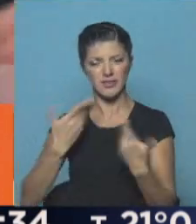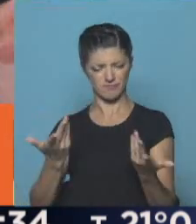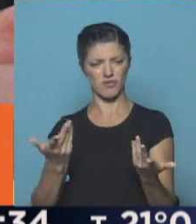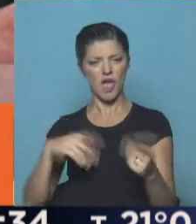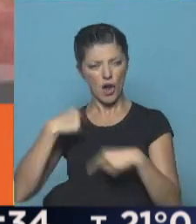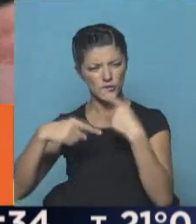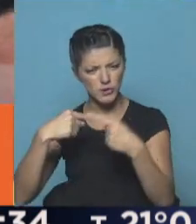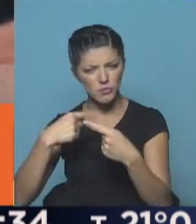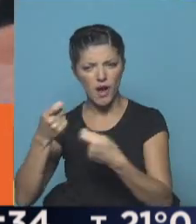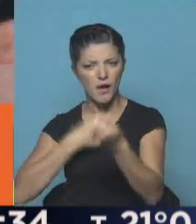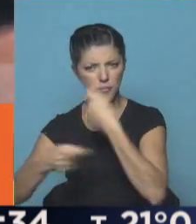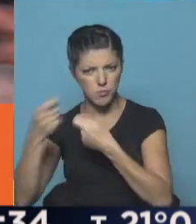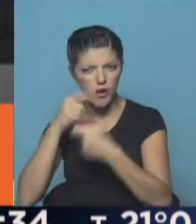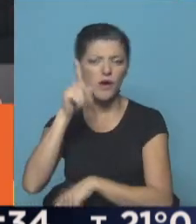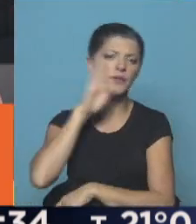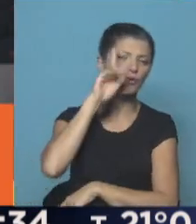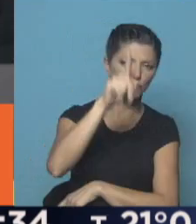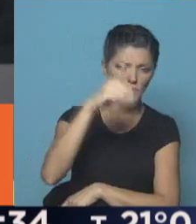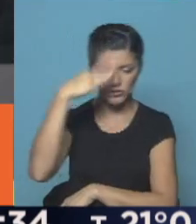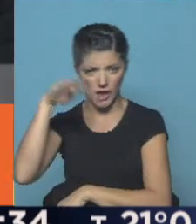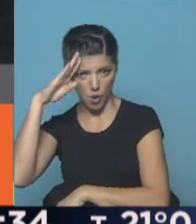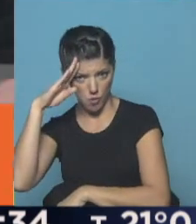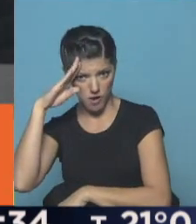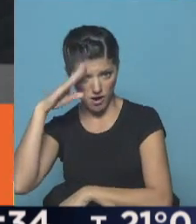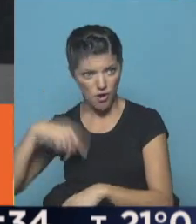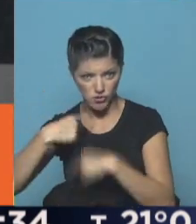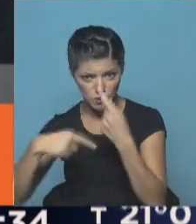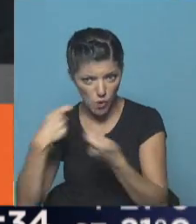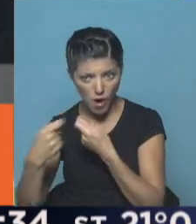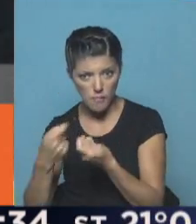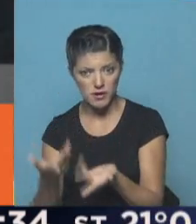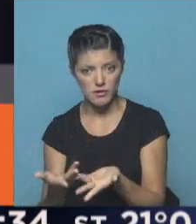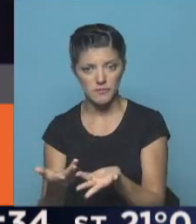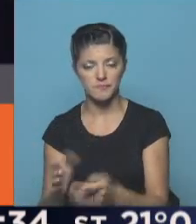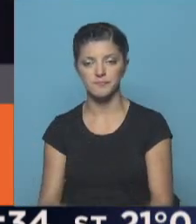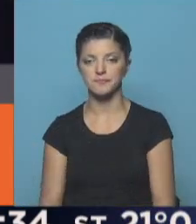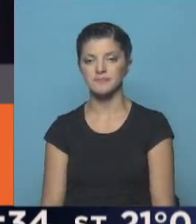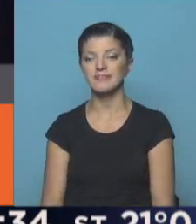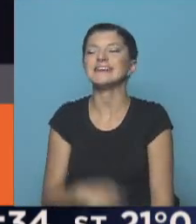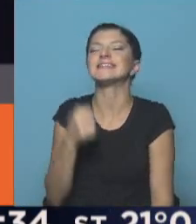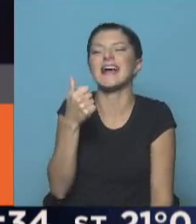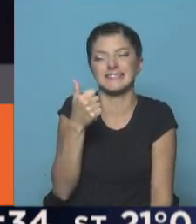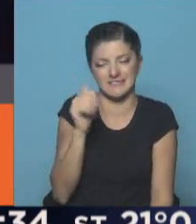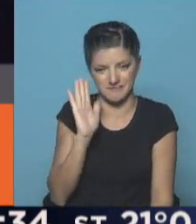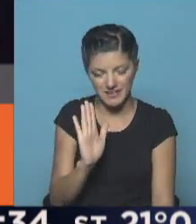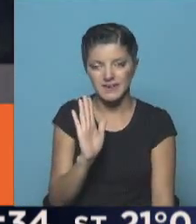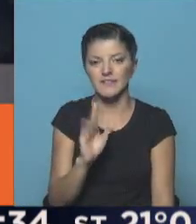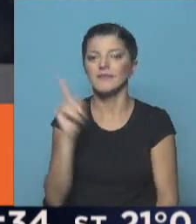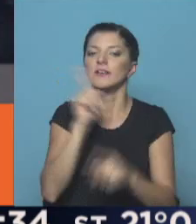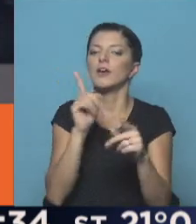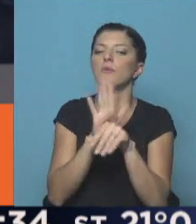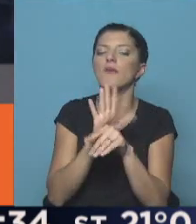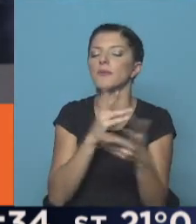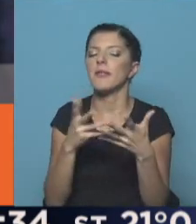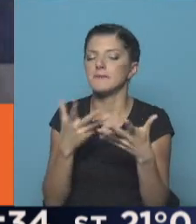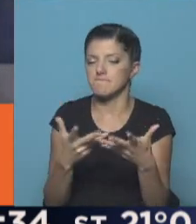desde estados de los Estados Unidos hacia Cuba. Se puede seguir comerciando. Casi todo. Son molestias, más que